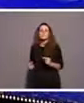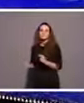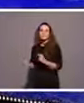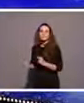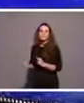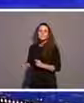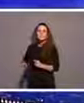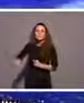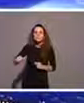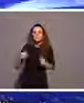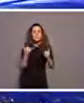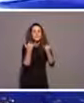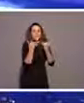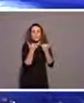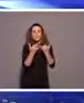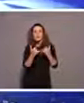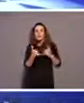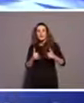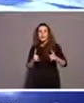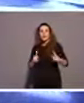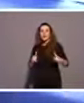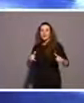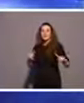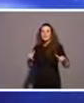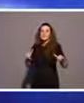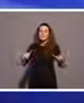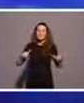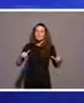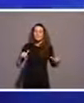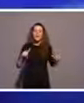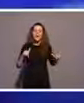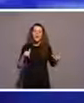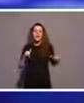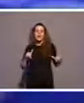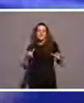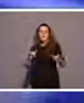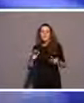Las fiestas son las señas de este pueblo,